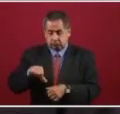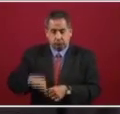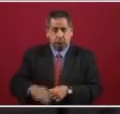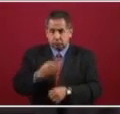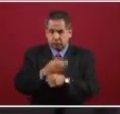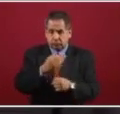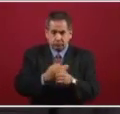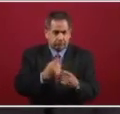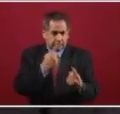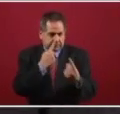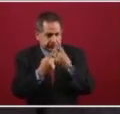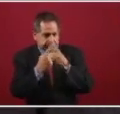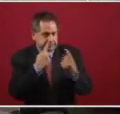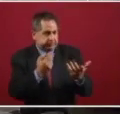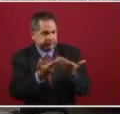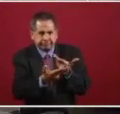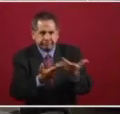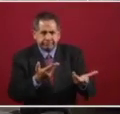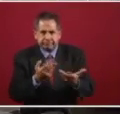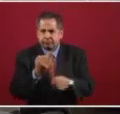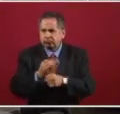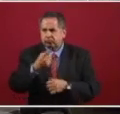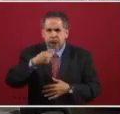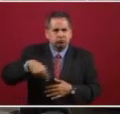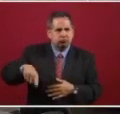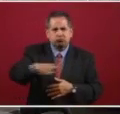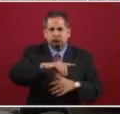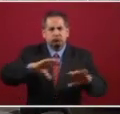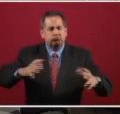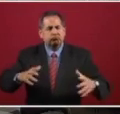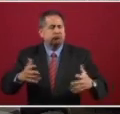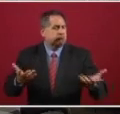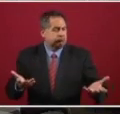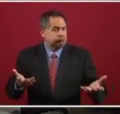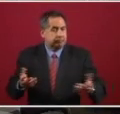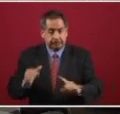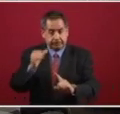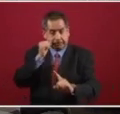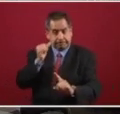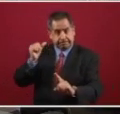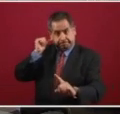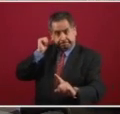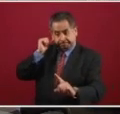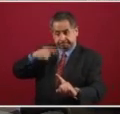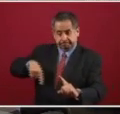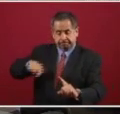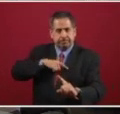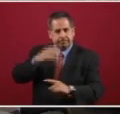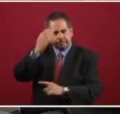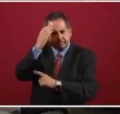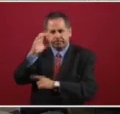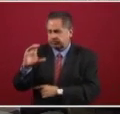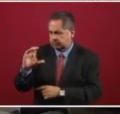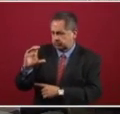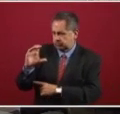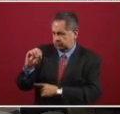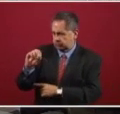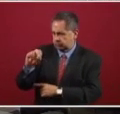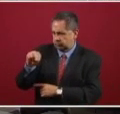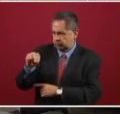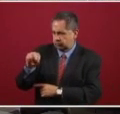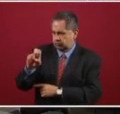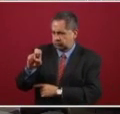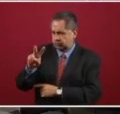diálogo circular, ayer que hablamos de Coneval,